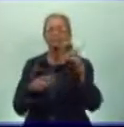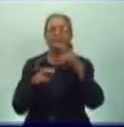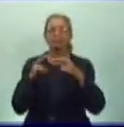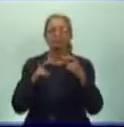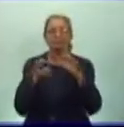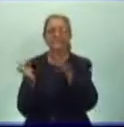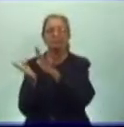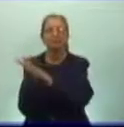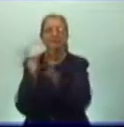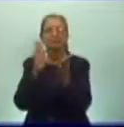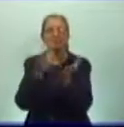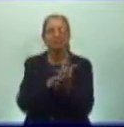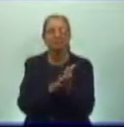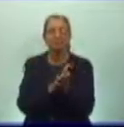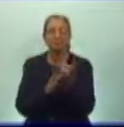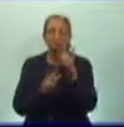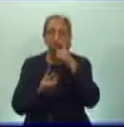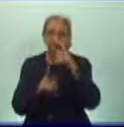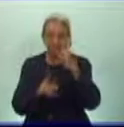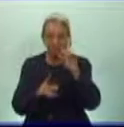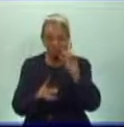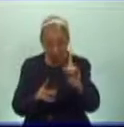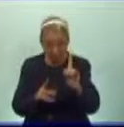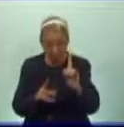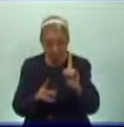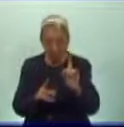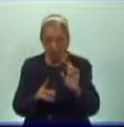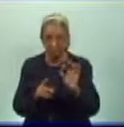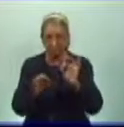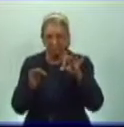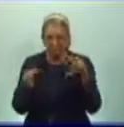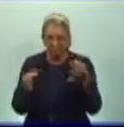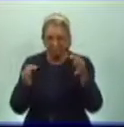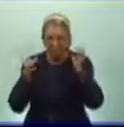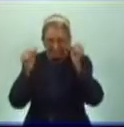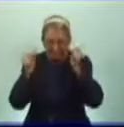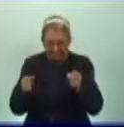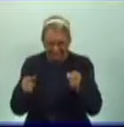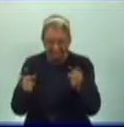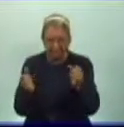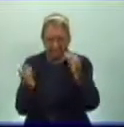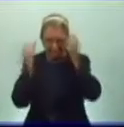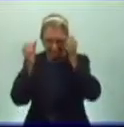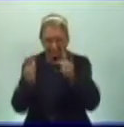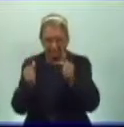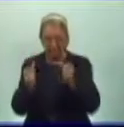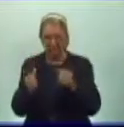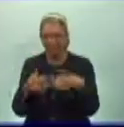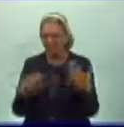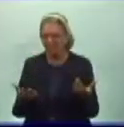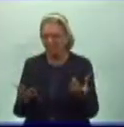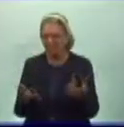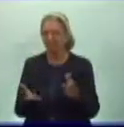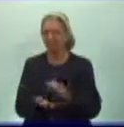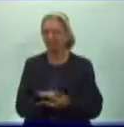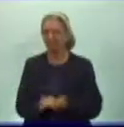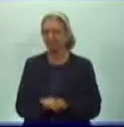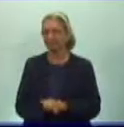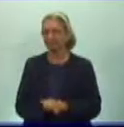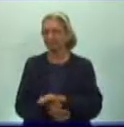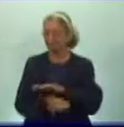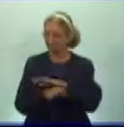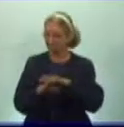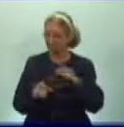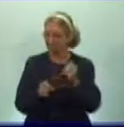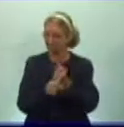palabras terminadas en D. Y fíjense bien en qué lugar tienen la sílaba acentuada. Que ya nosotros